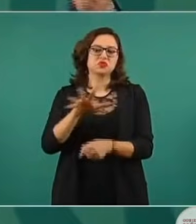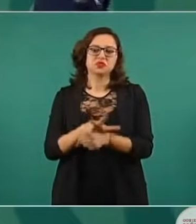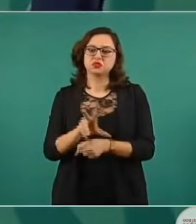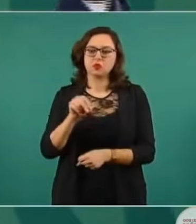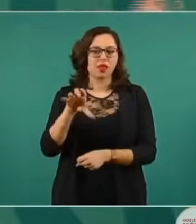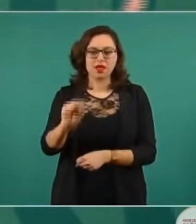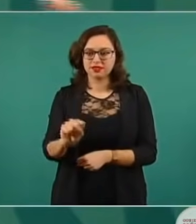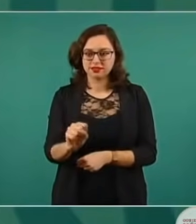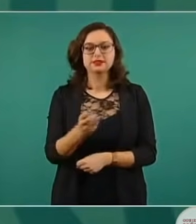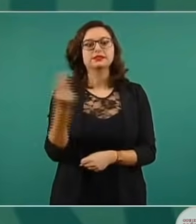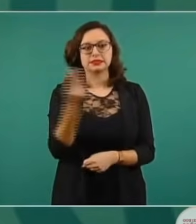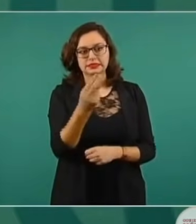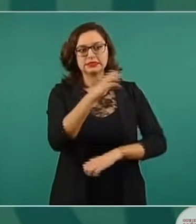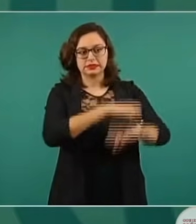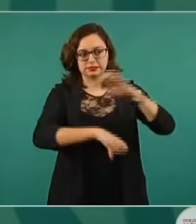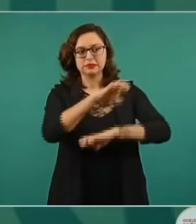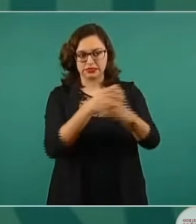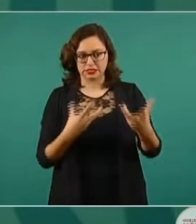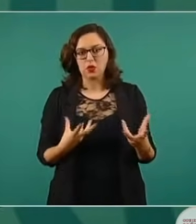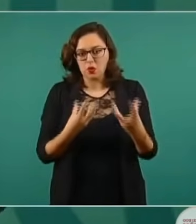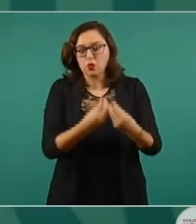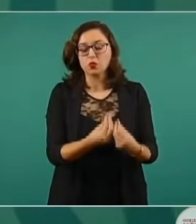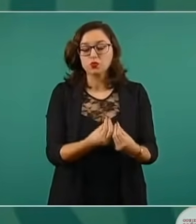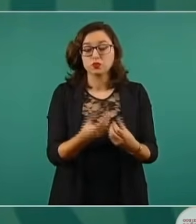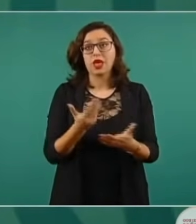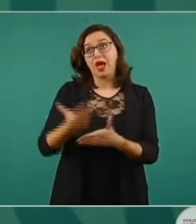Antes había más posibilidades,